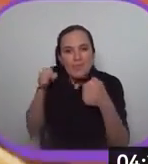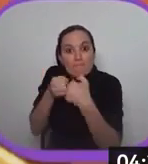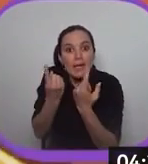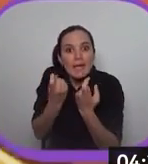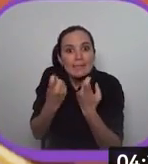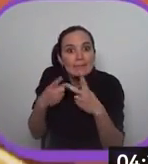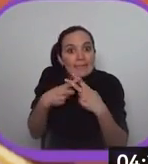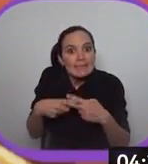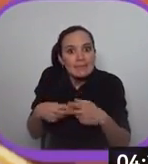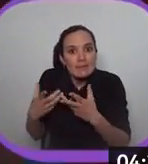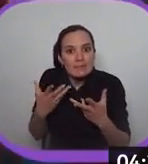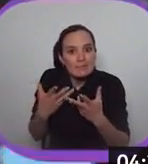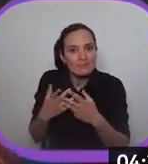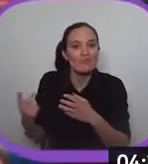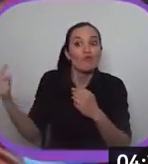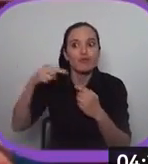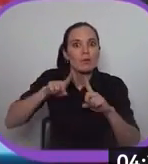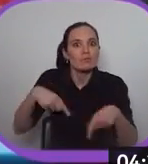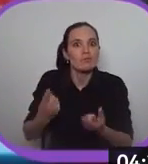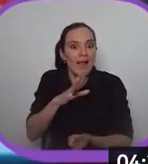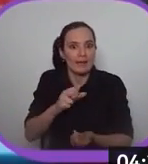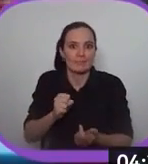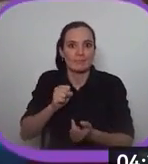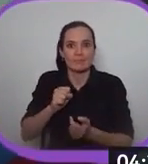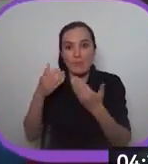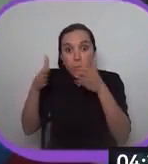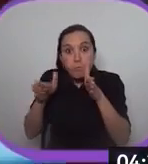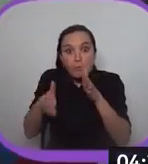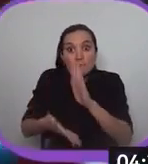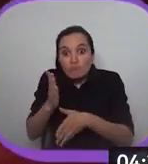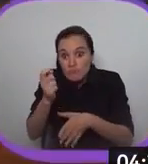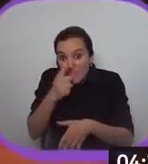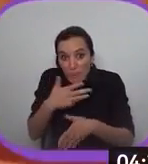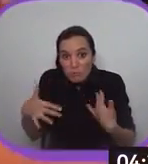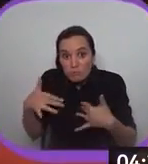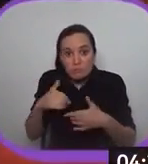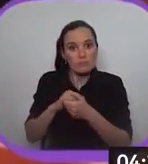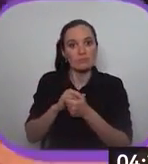¡Para pelear necesitamos reparaciones! Volveremos por el móvil. ¡Vamos rápido al portal!